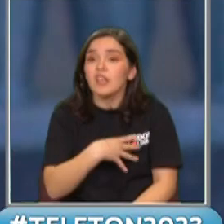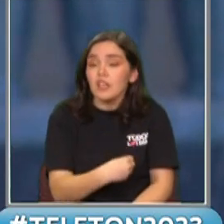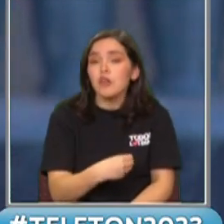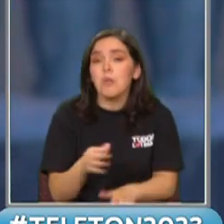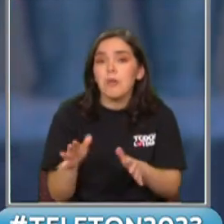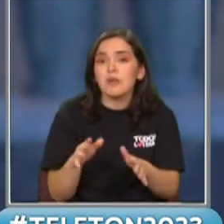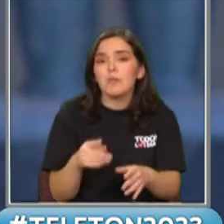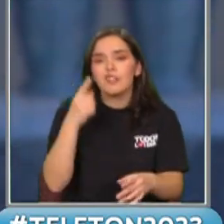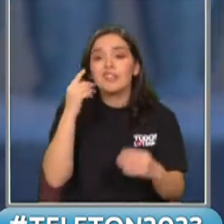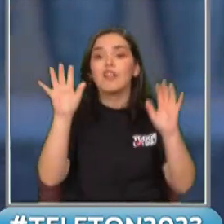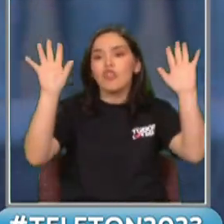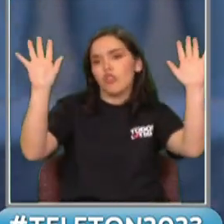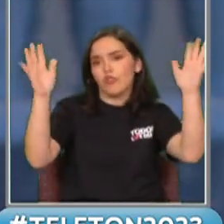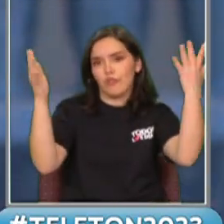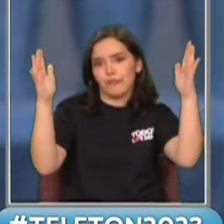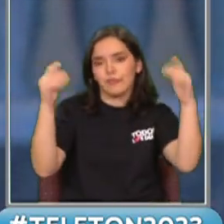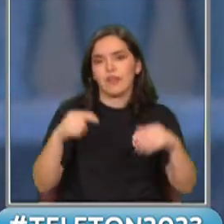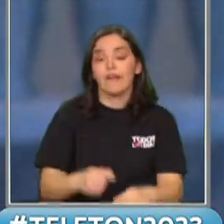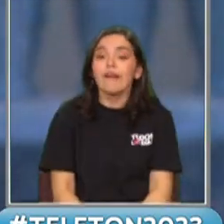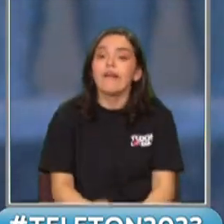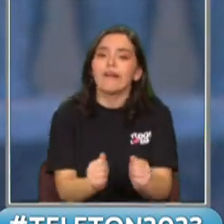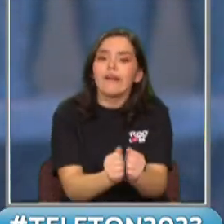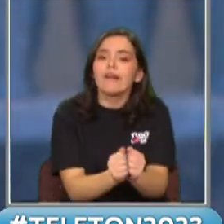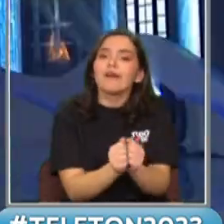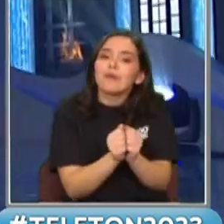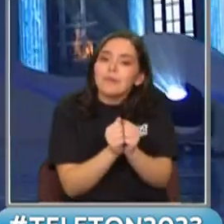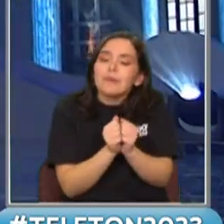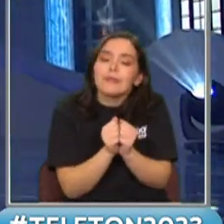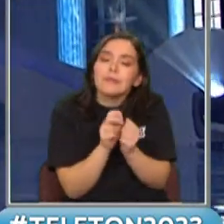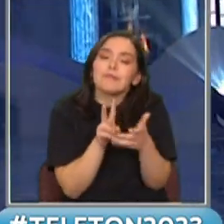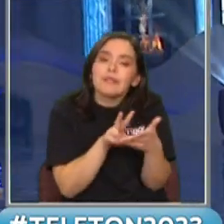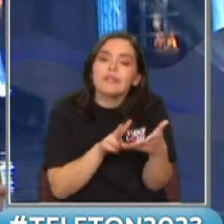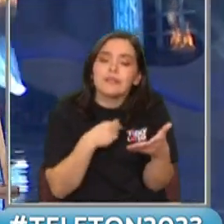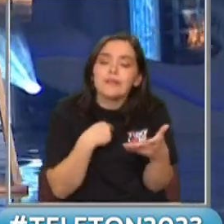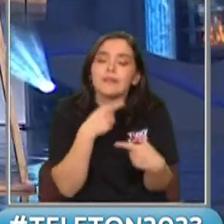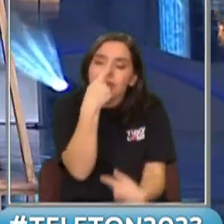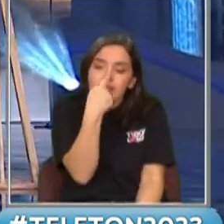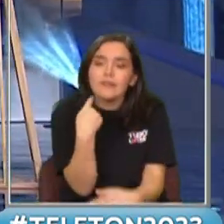tienen dos manos Acompáñame a leer Esta triste historia